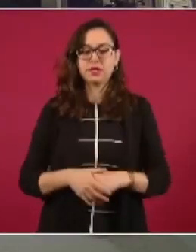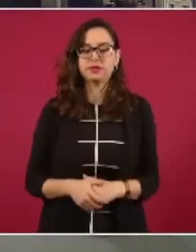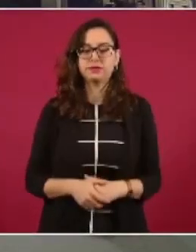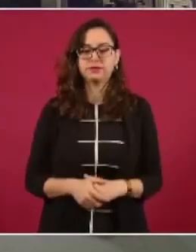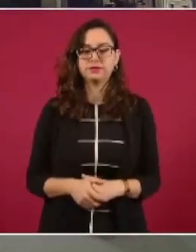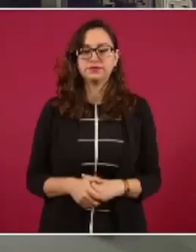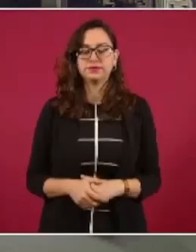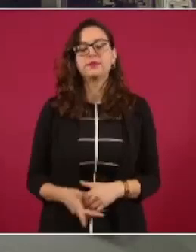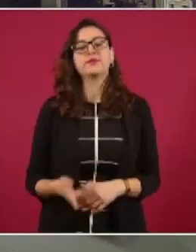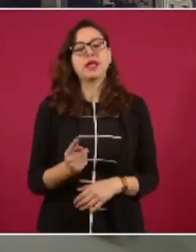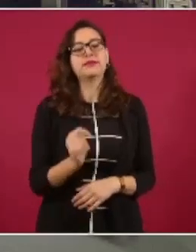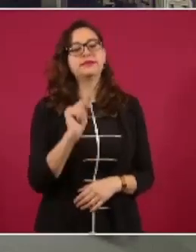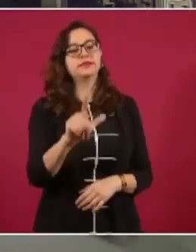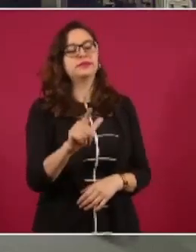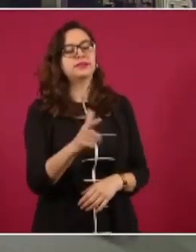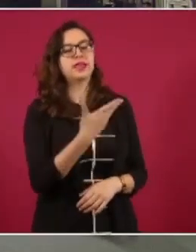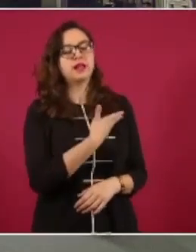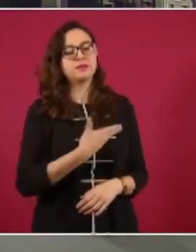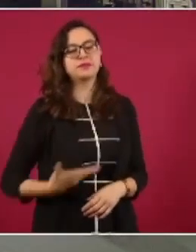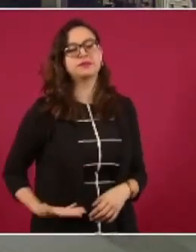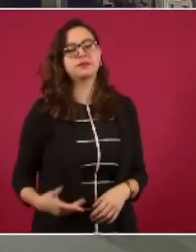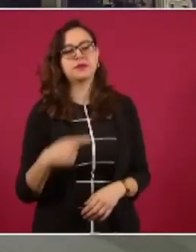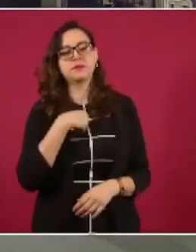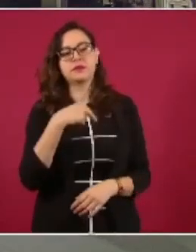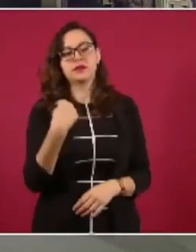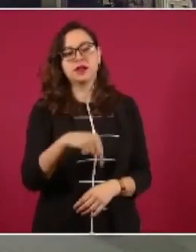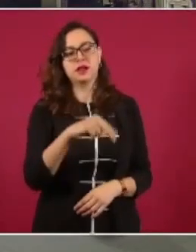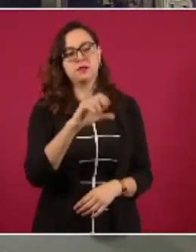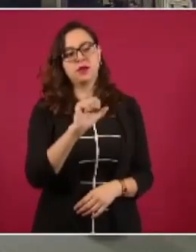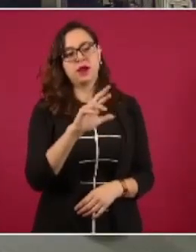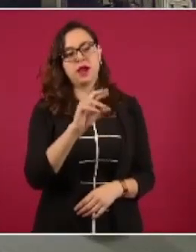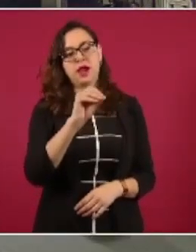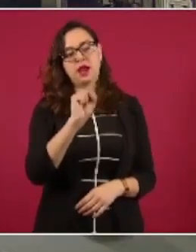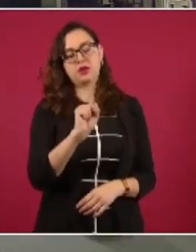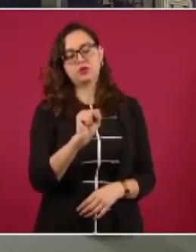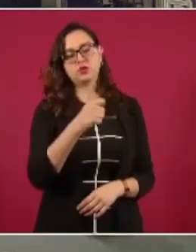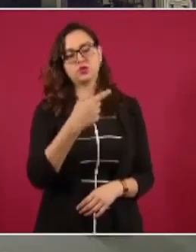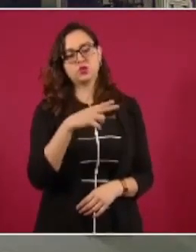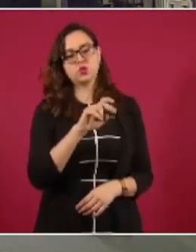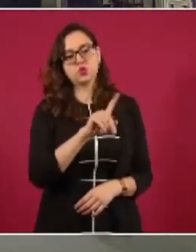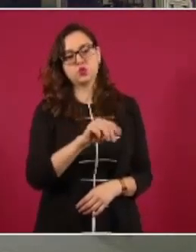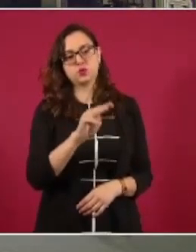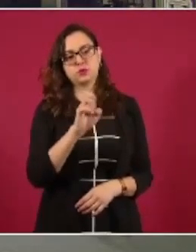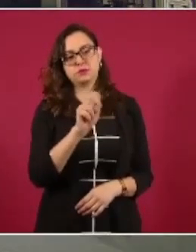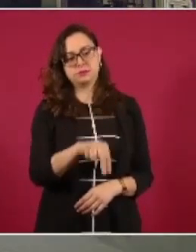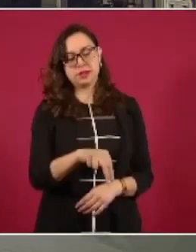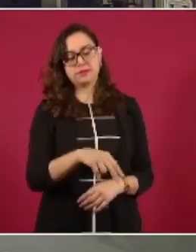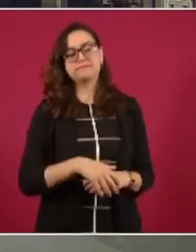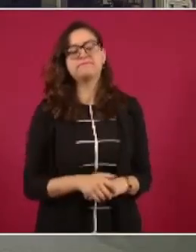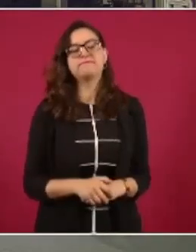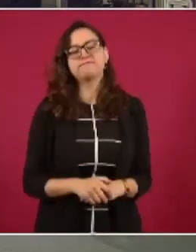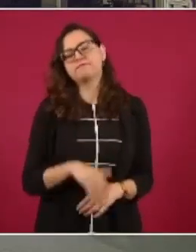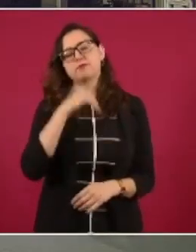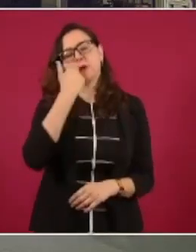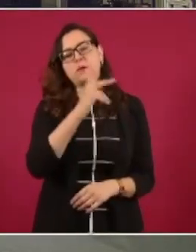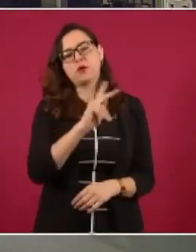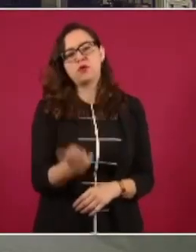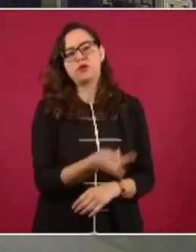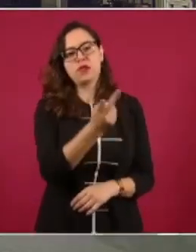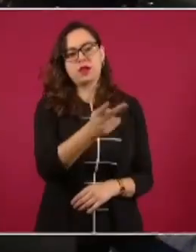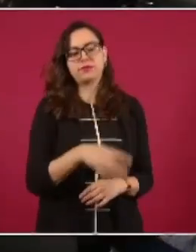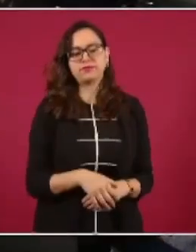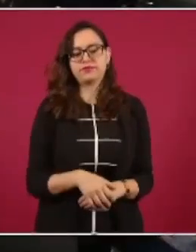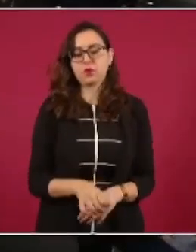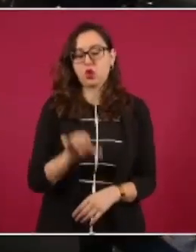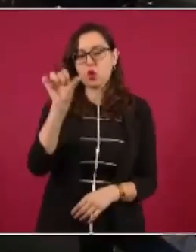Adelante. ¿Qué tal, presidente? Buen día, Carlos Guzmán de ABA Noticias 4 Media de Veracruz. Pues preguntarle de esta reunión que tendrá al mediodía con Anthony